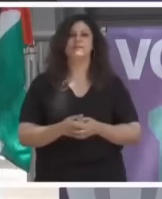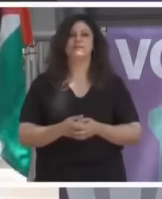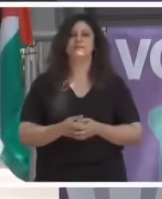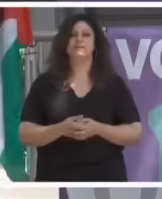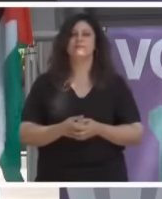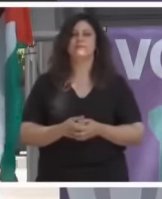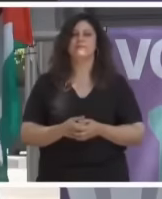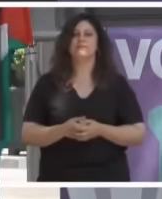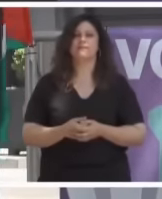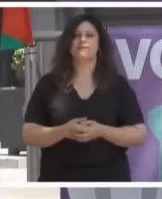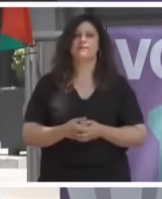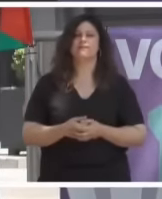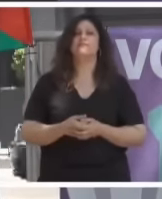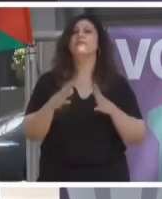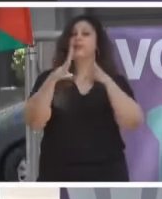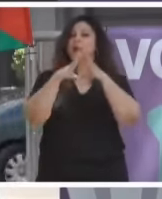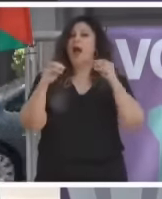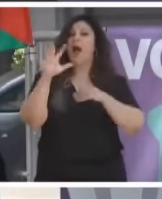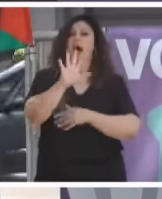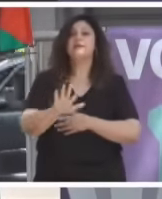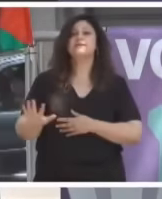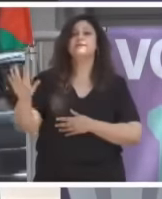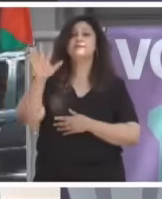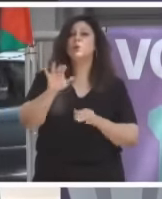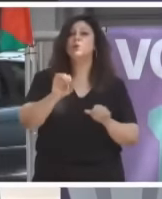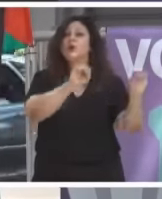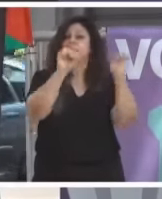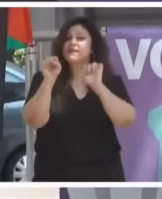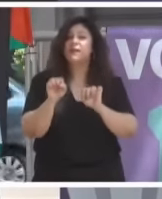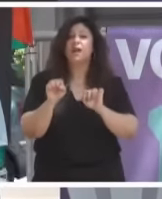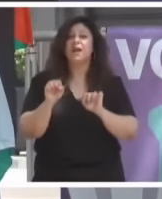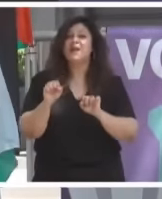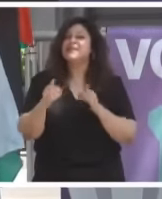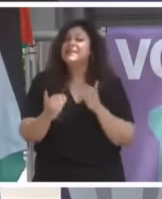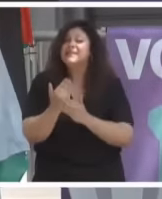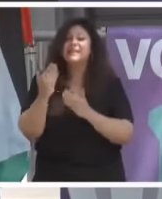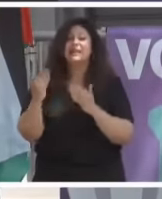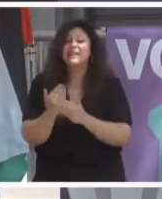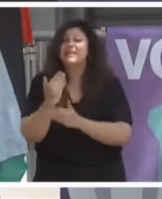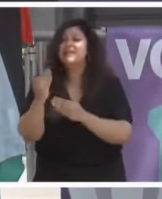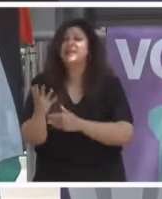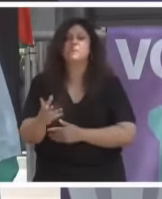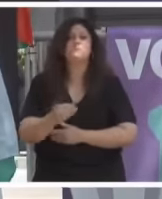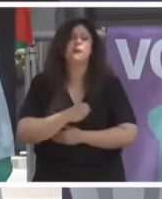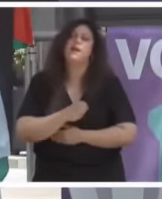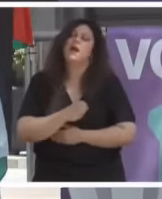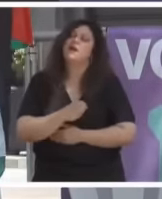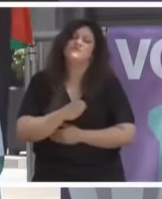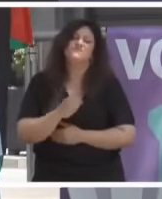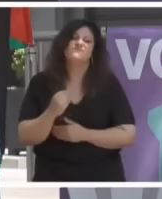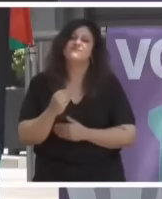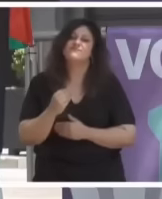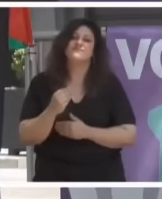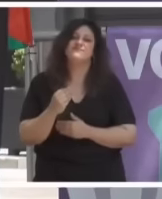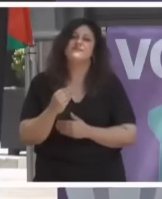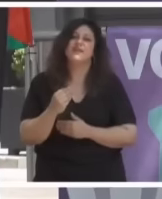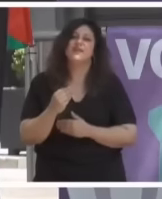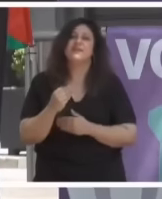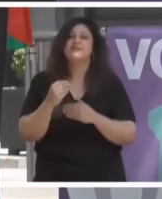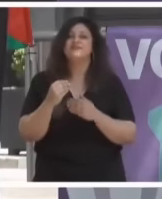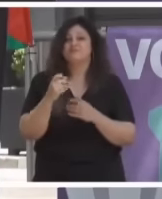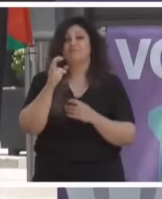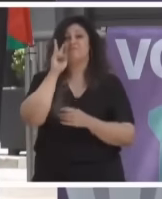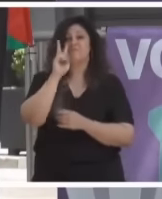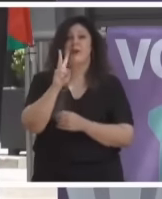Eso es. Y defender Andalucía, tristemente cada día nos levantamos, o cada X tiempo nos levantamos con las tasas